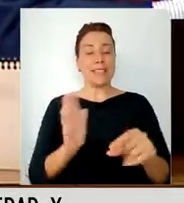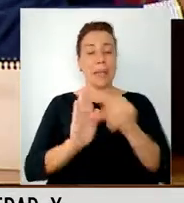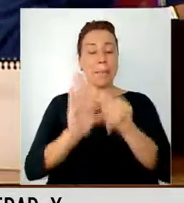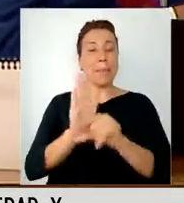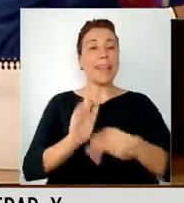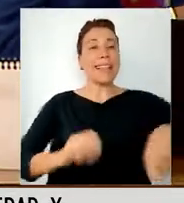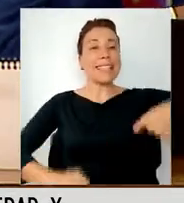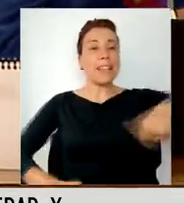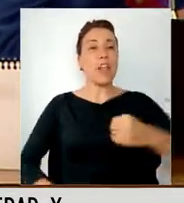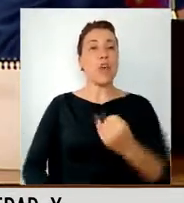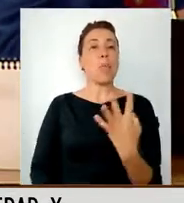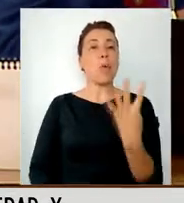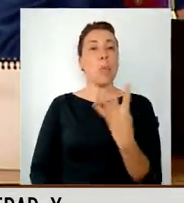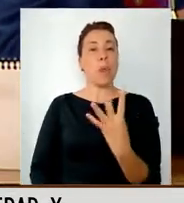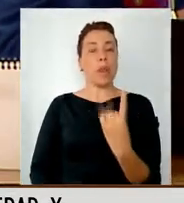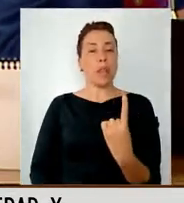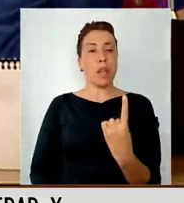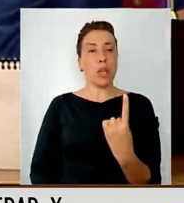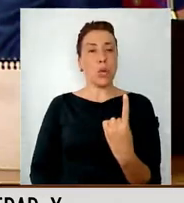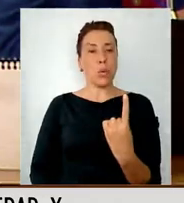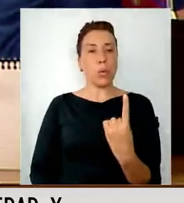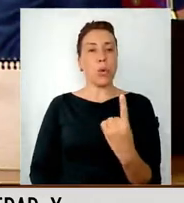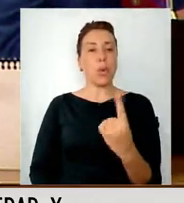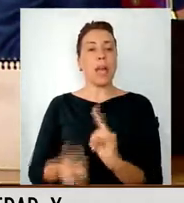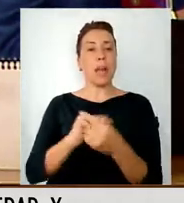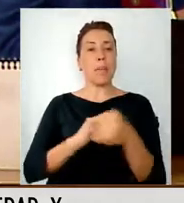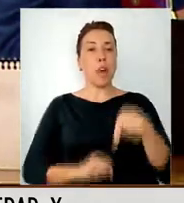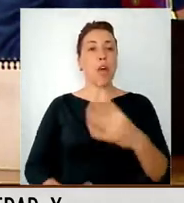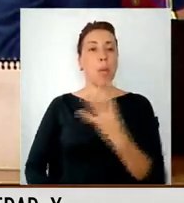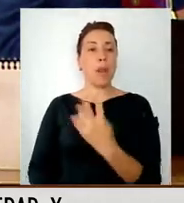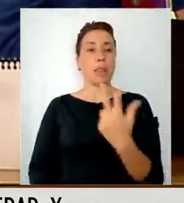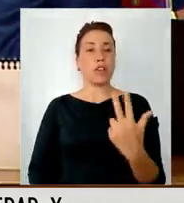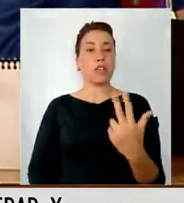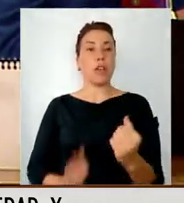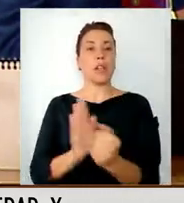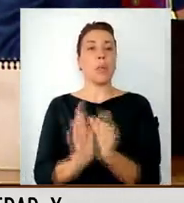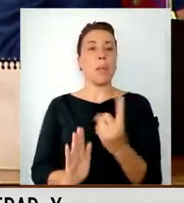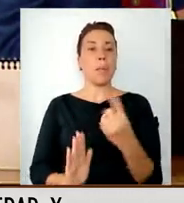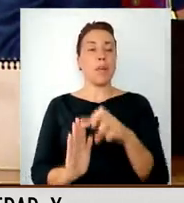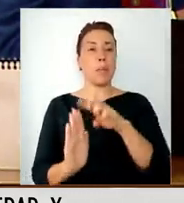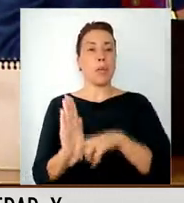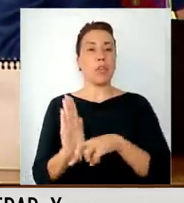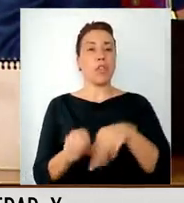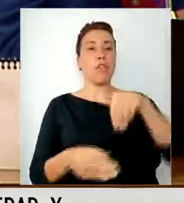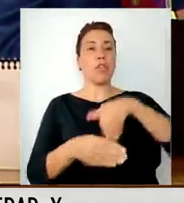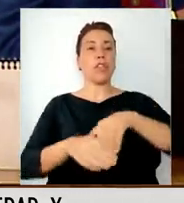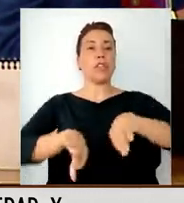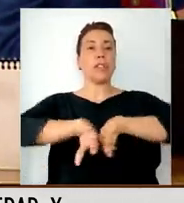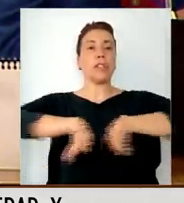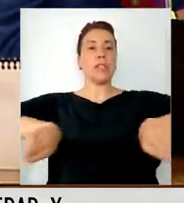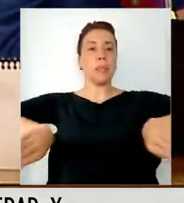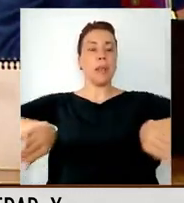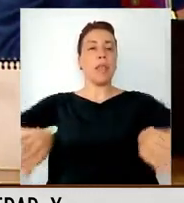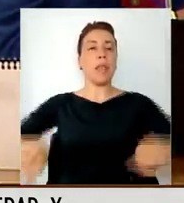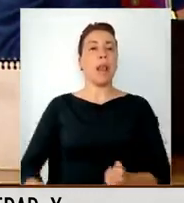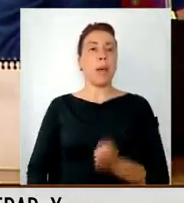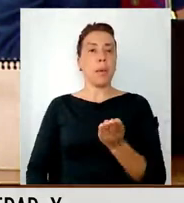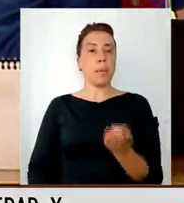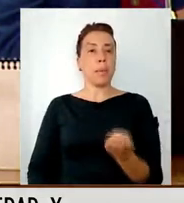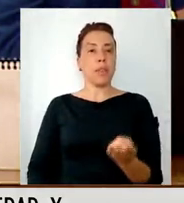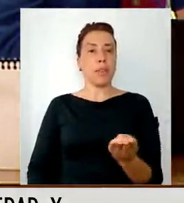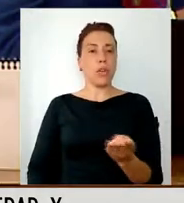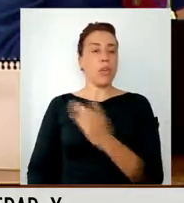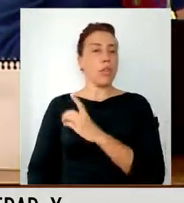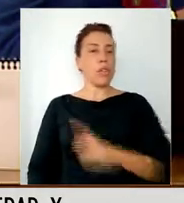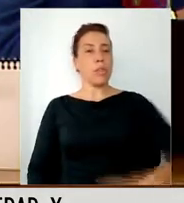41 que ha pasado ser 48 del artículo primero del proyecto cuya votación separada ha sido solicitada por el diputado Benjamín